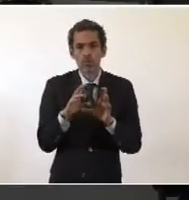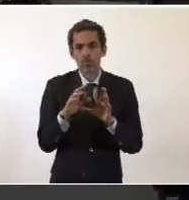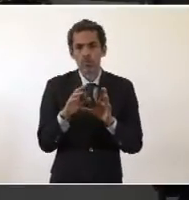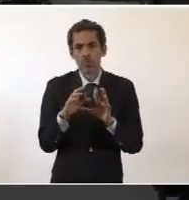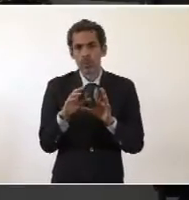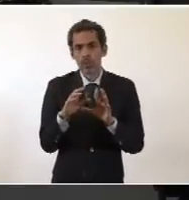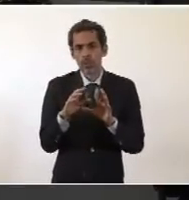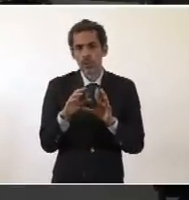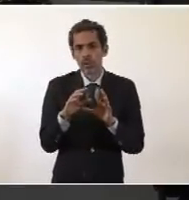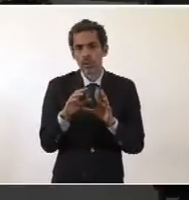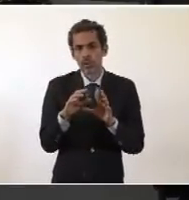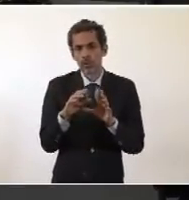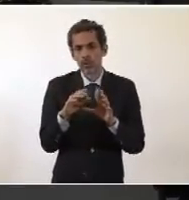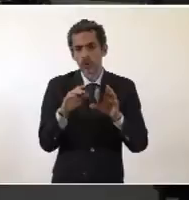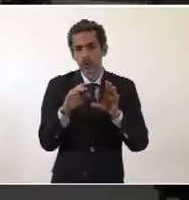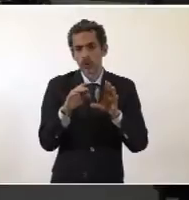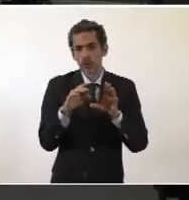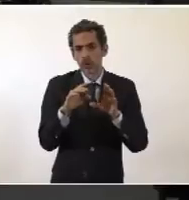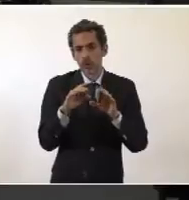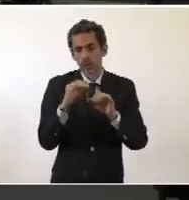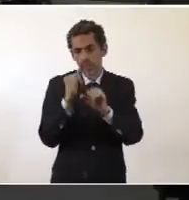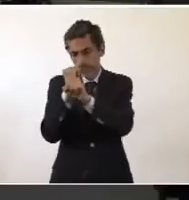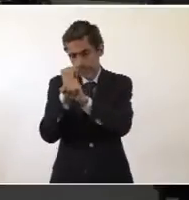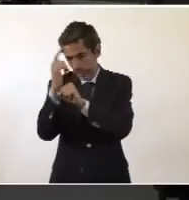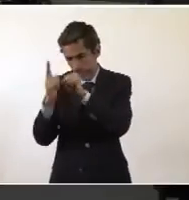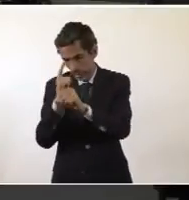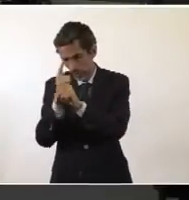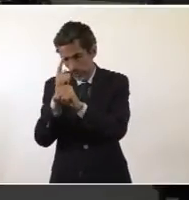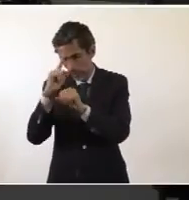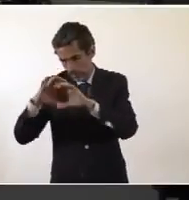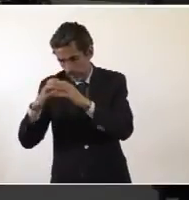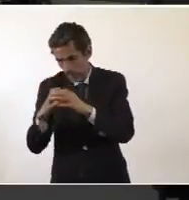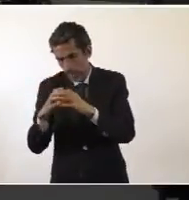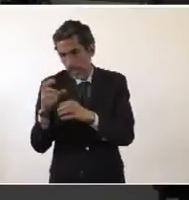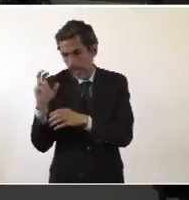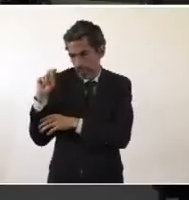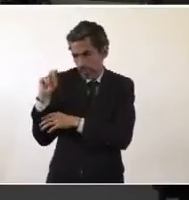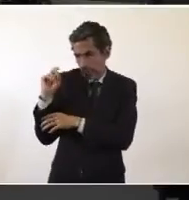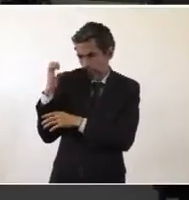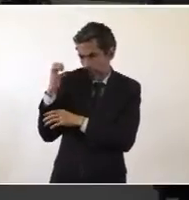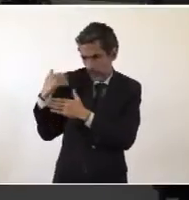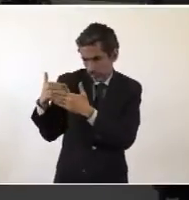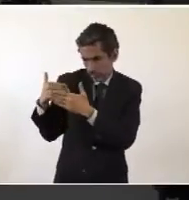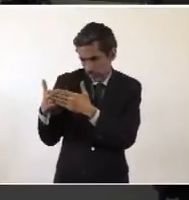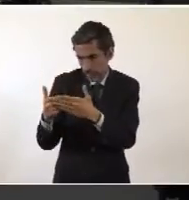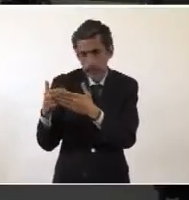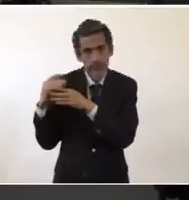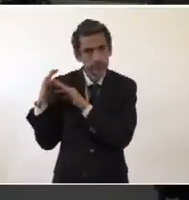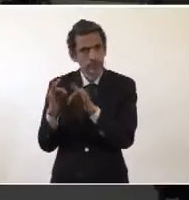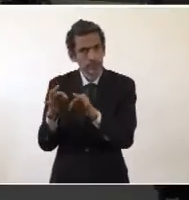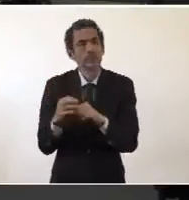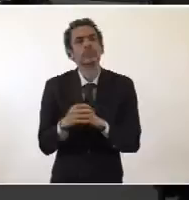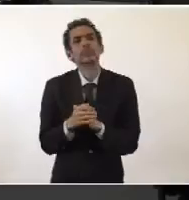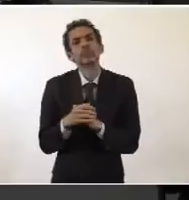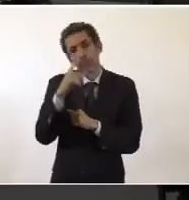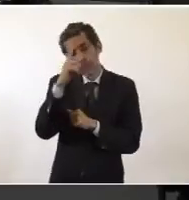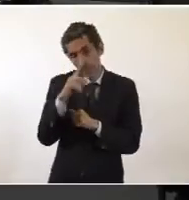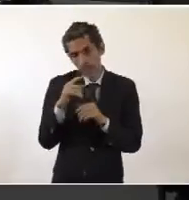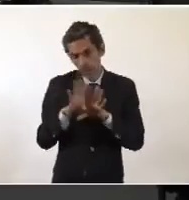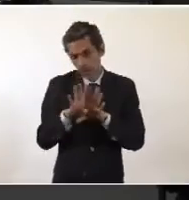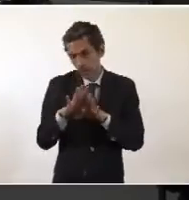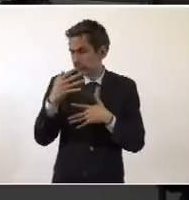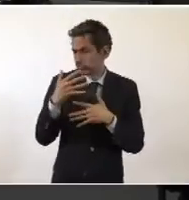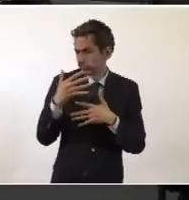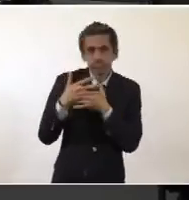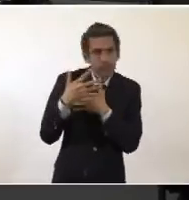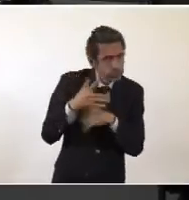de la Unidad de Sanidad Internacional, que está trabajando ahí desde el 30 de enero y que fue fortalecida pues hace 15